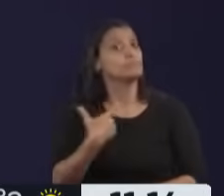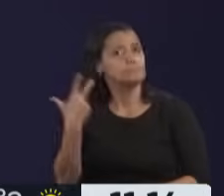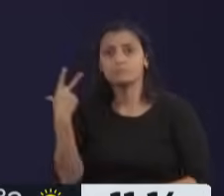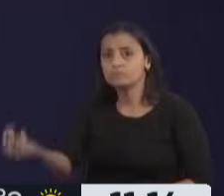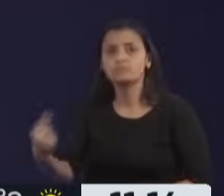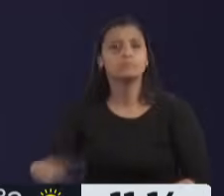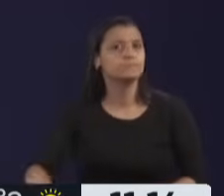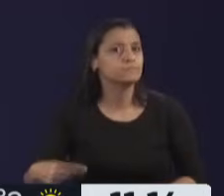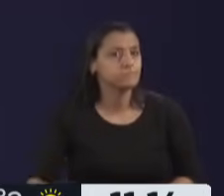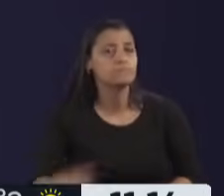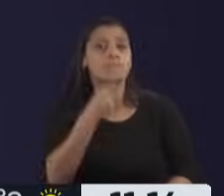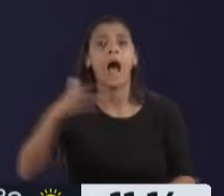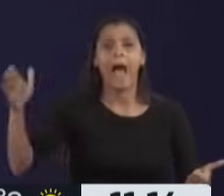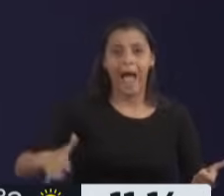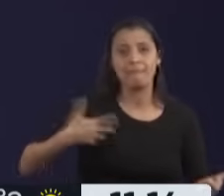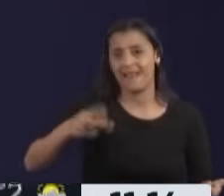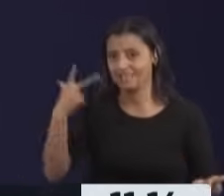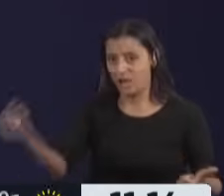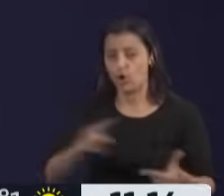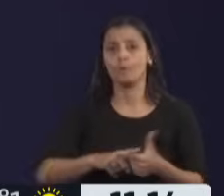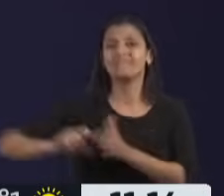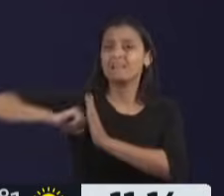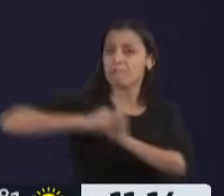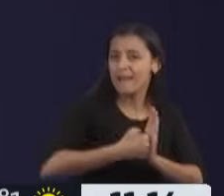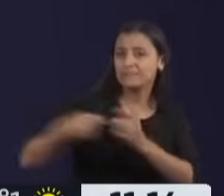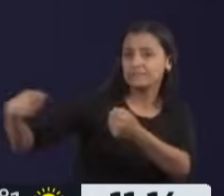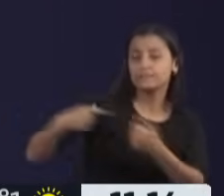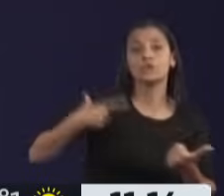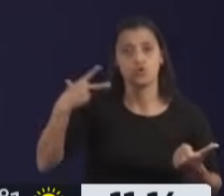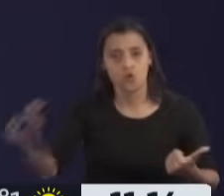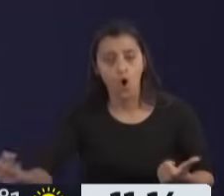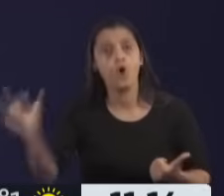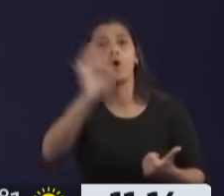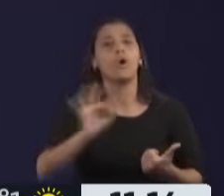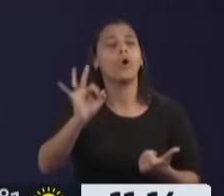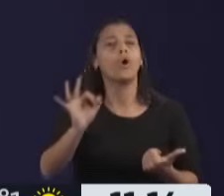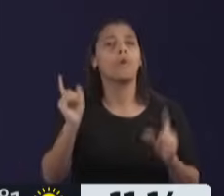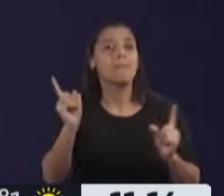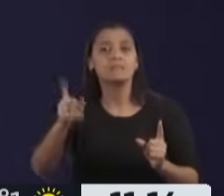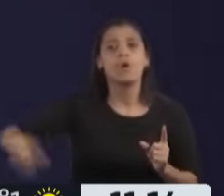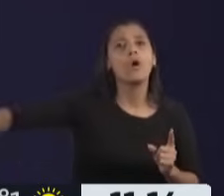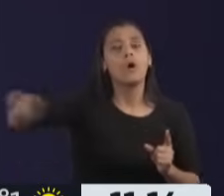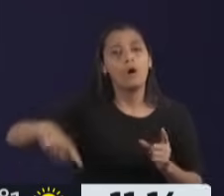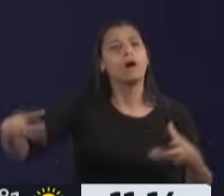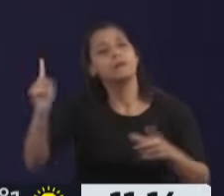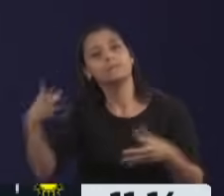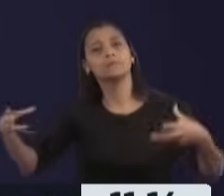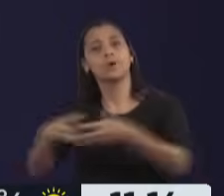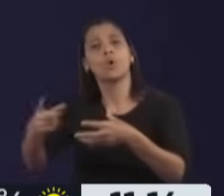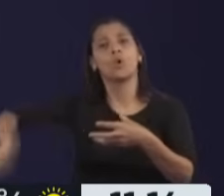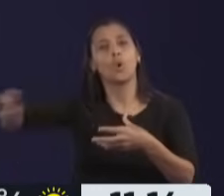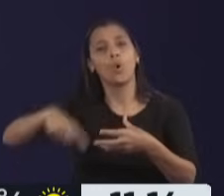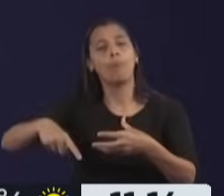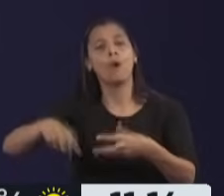respetamos la amenaza, no respetamos la extorsión, no respetamos el que se lleven puesto un día